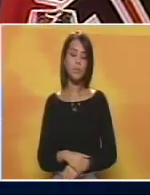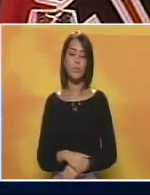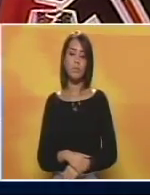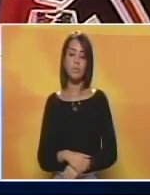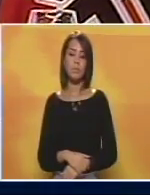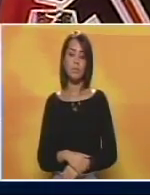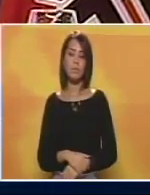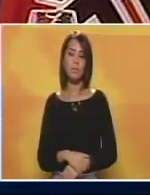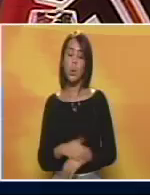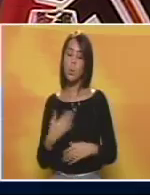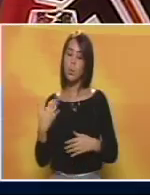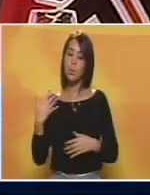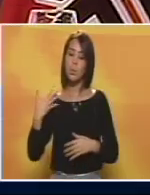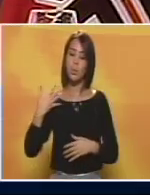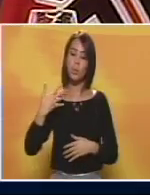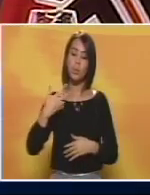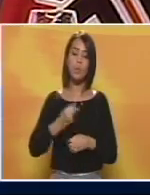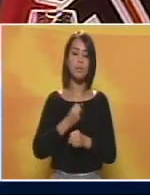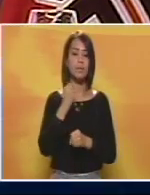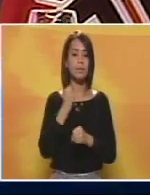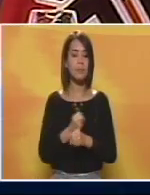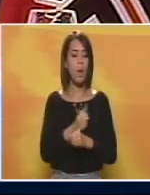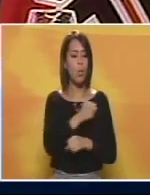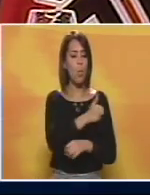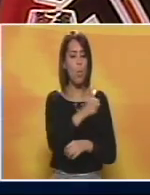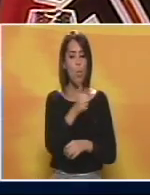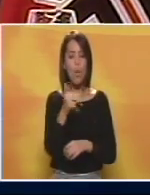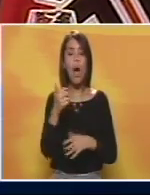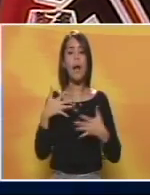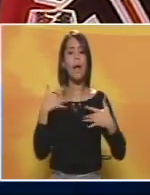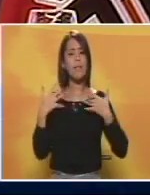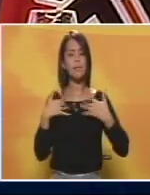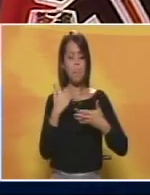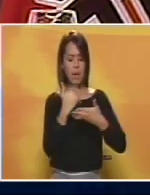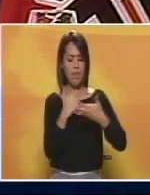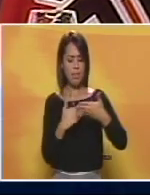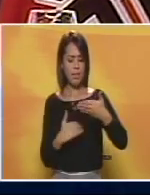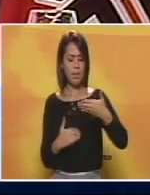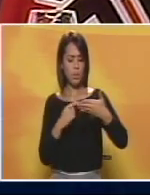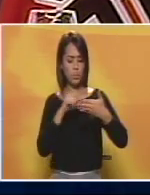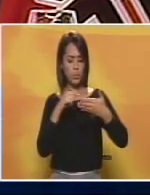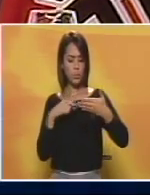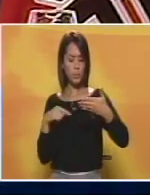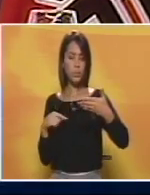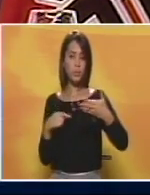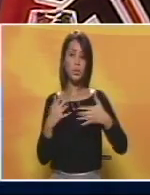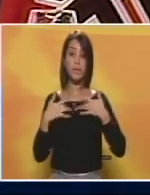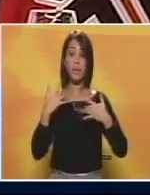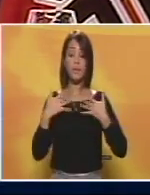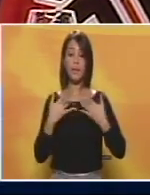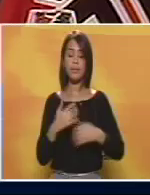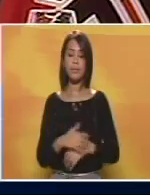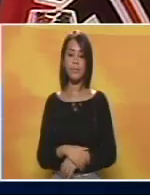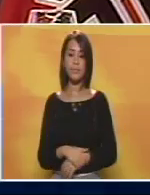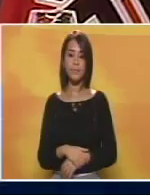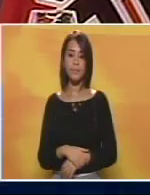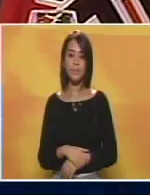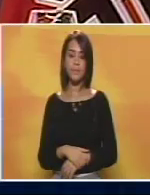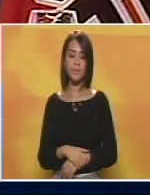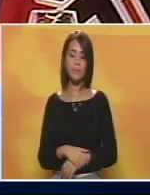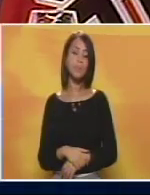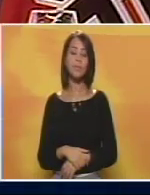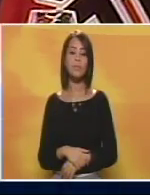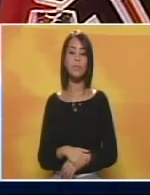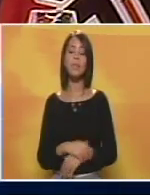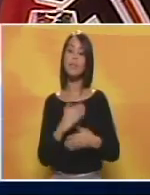venido trabajando con todos y cada una de las actividades que están allí. Todas y cada una de las actividades que